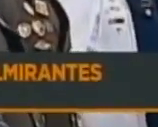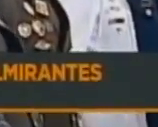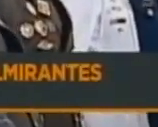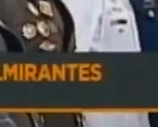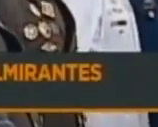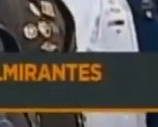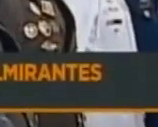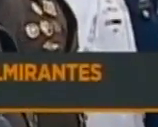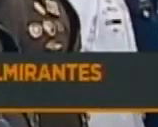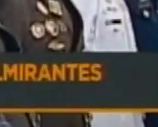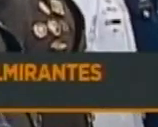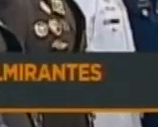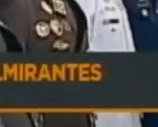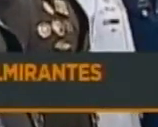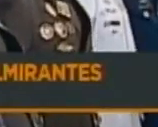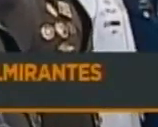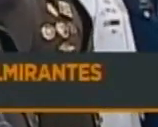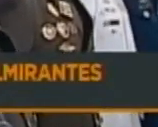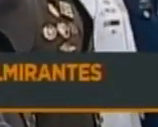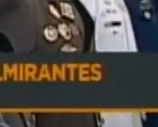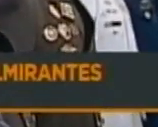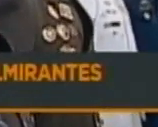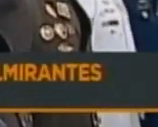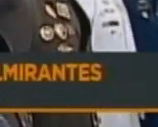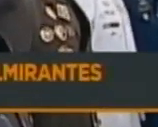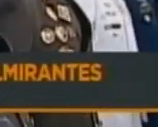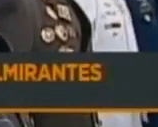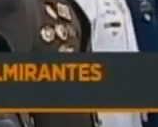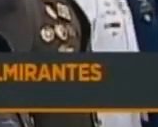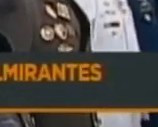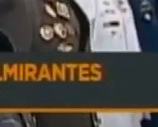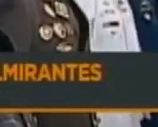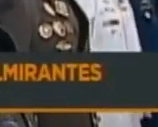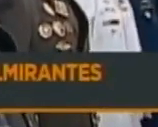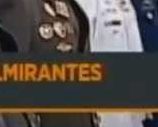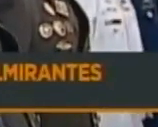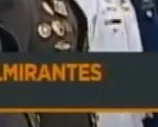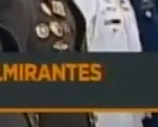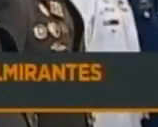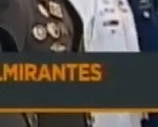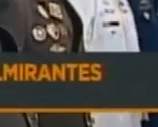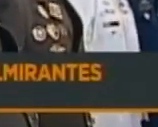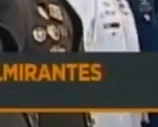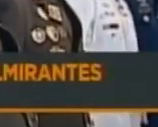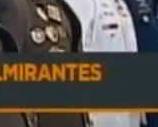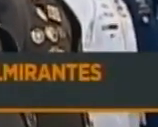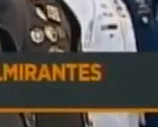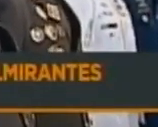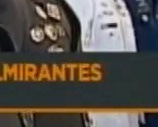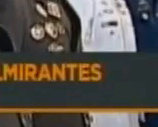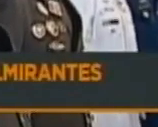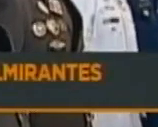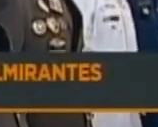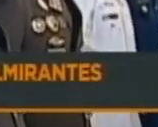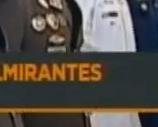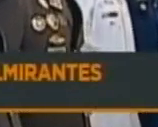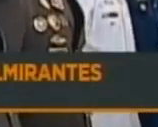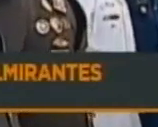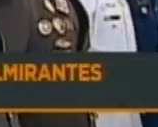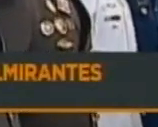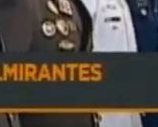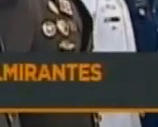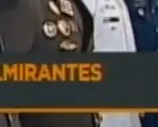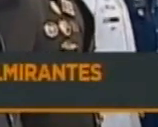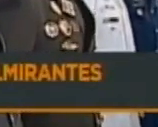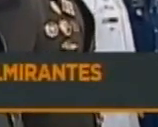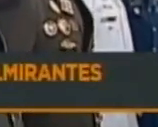las presillas y caponas al grado de general de división y vicealmirante de la Fuerza